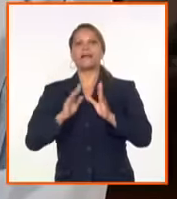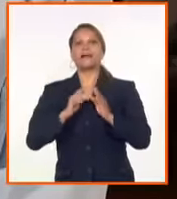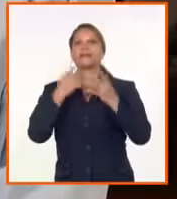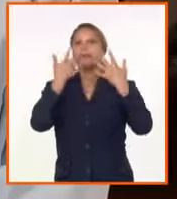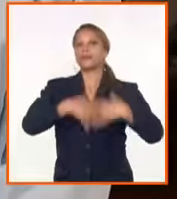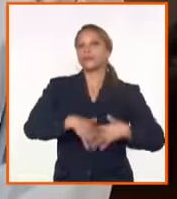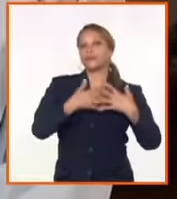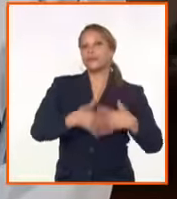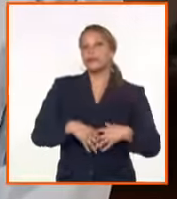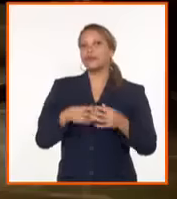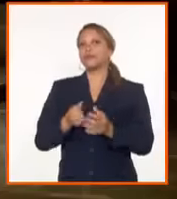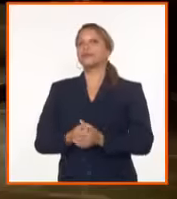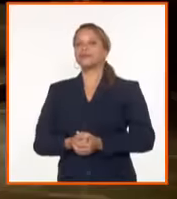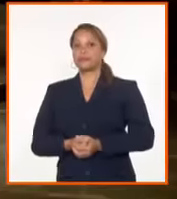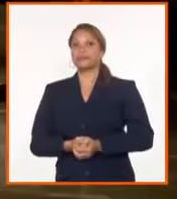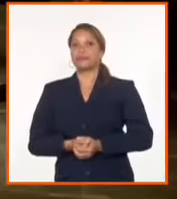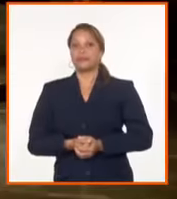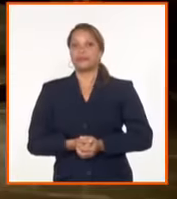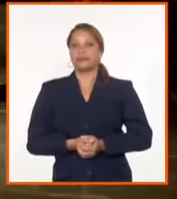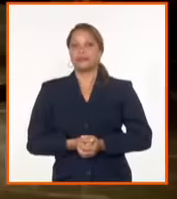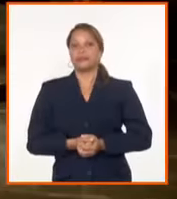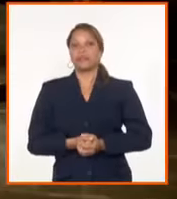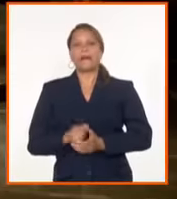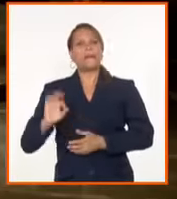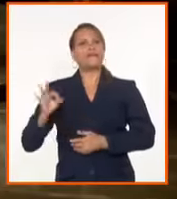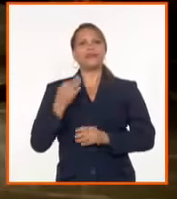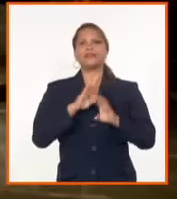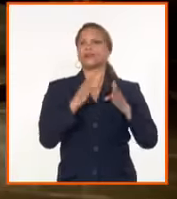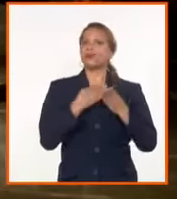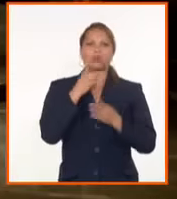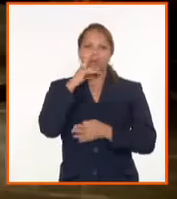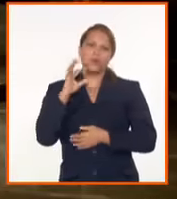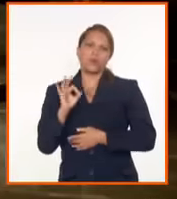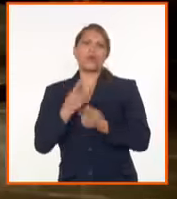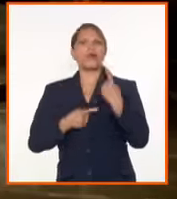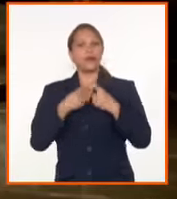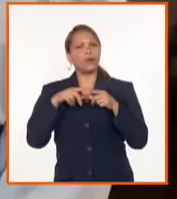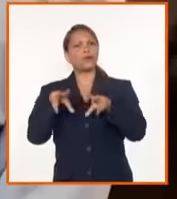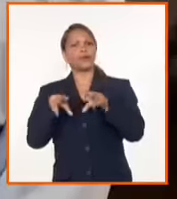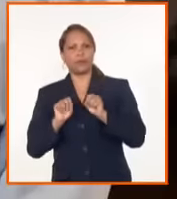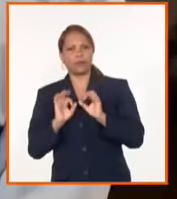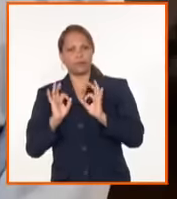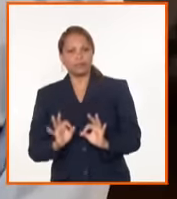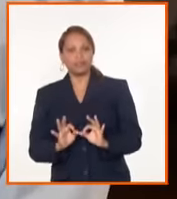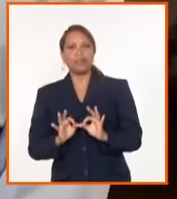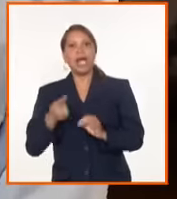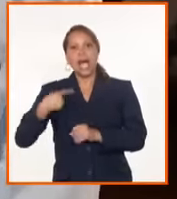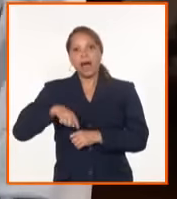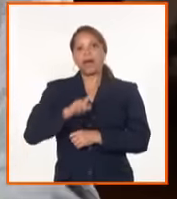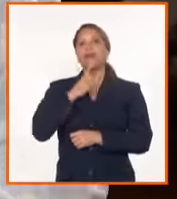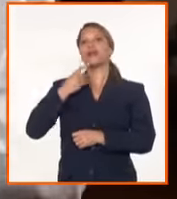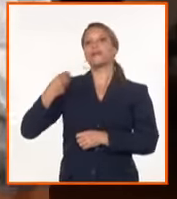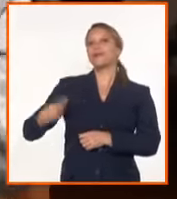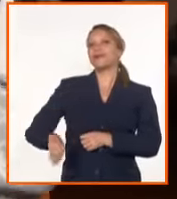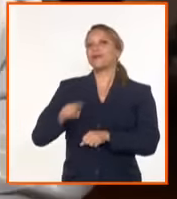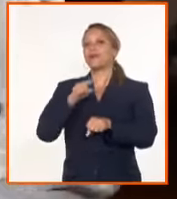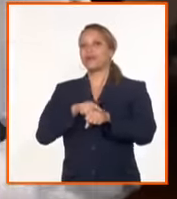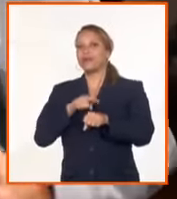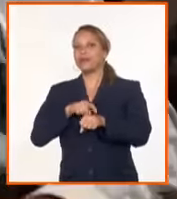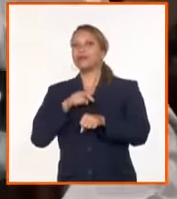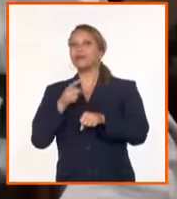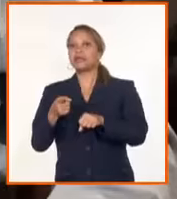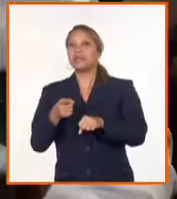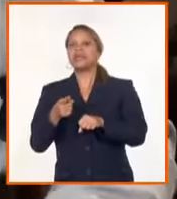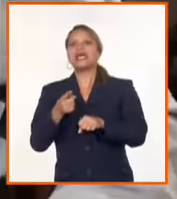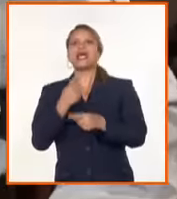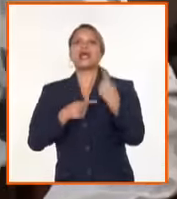de bienes y servicios. Todo es perfecto, ¿no? También es un fenómeno muy nuevo. Han aprovechado determinadas situaciones en las cuales tienen ventaja